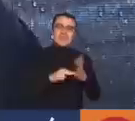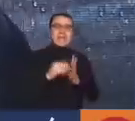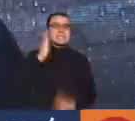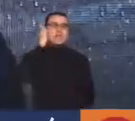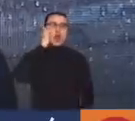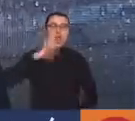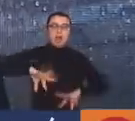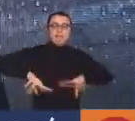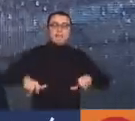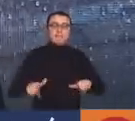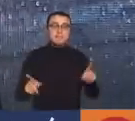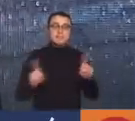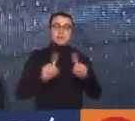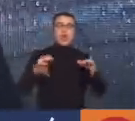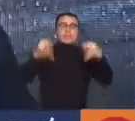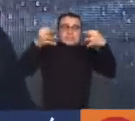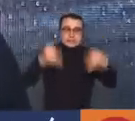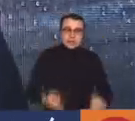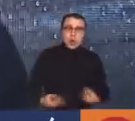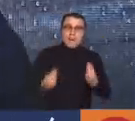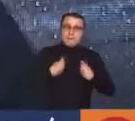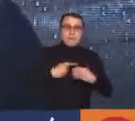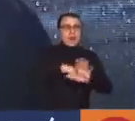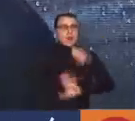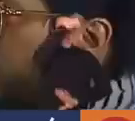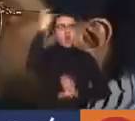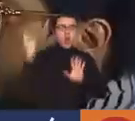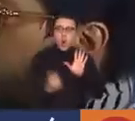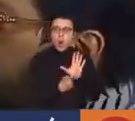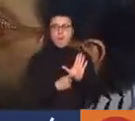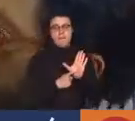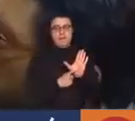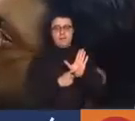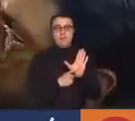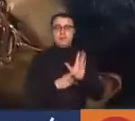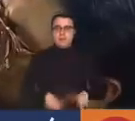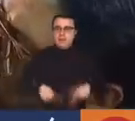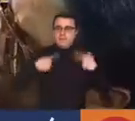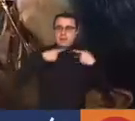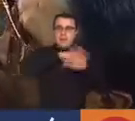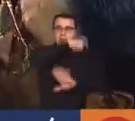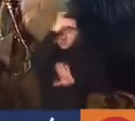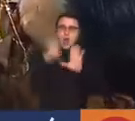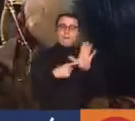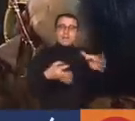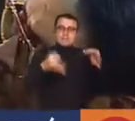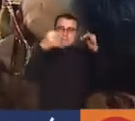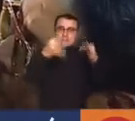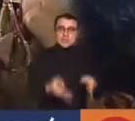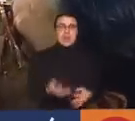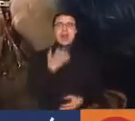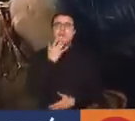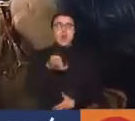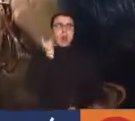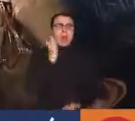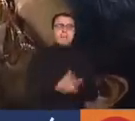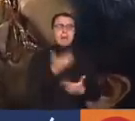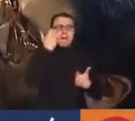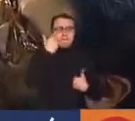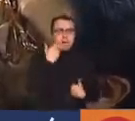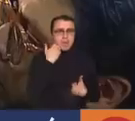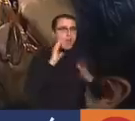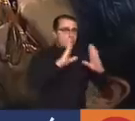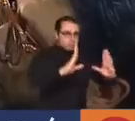celular, sino la seguridad integral de la vida, la opción de que si uno se enferma tenga la mejor